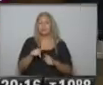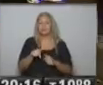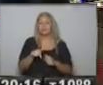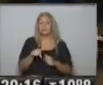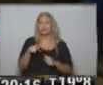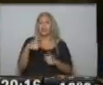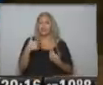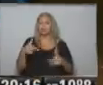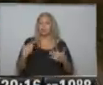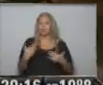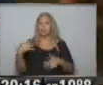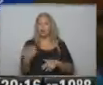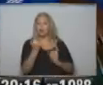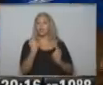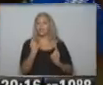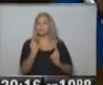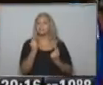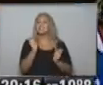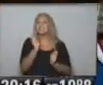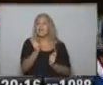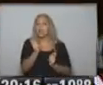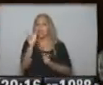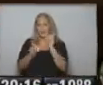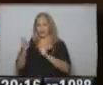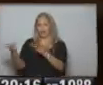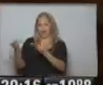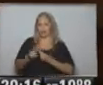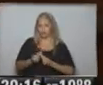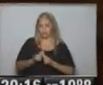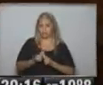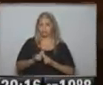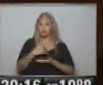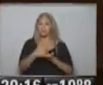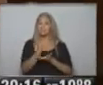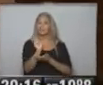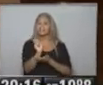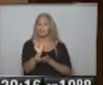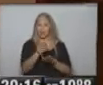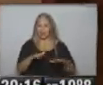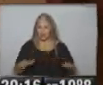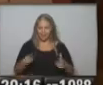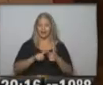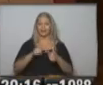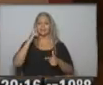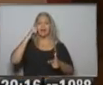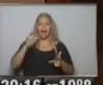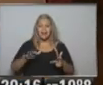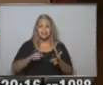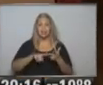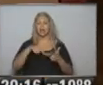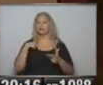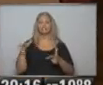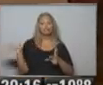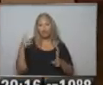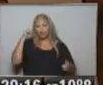lo que se logró fue a través de la gente, o sea, participaron desde niños hasta ancianos y se organizaron todos